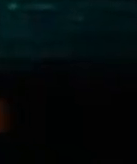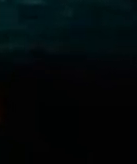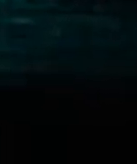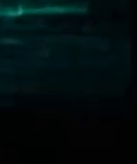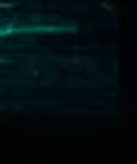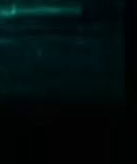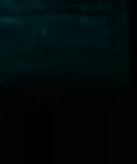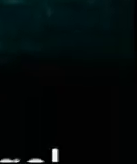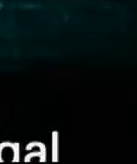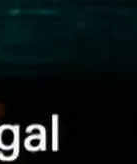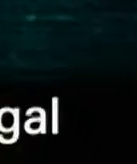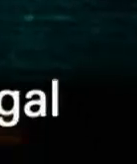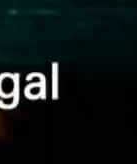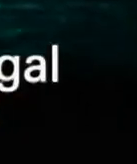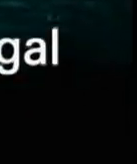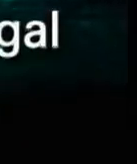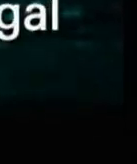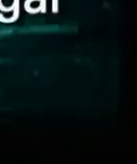¡Gracias!